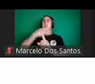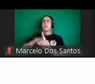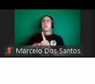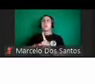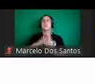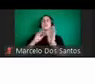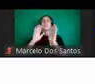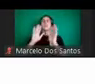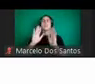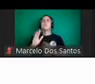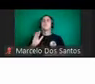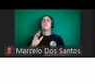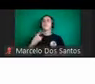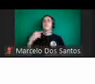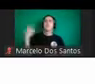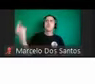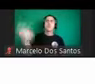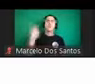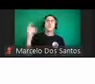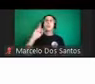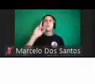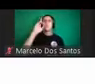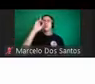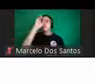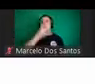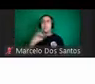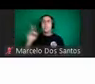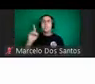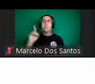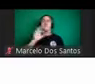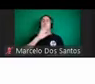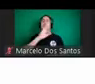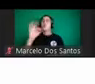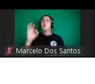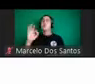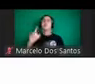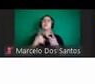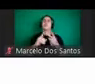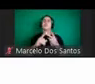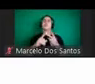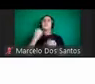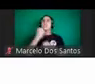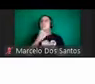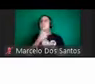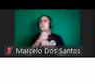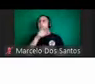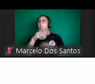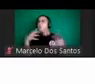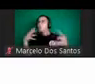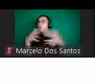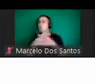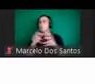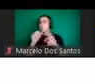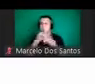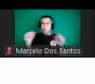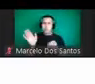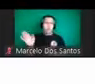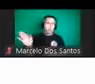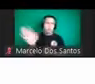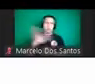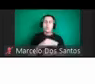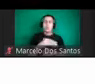tipo de trabajo, que solo es posible para aquellas tareas que puedan ser desarrolladas a través de